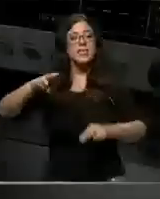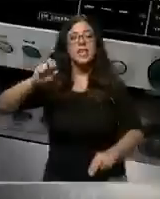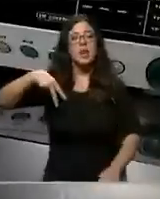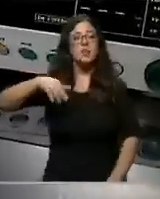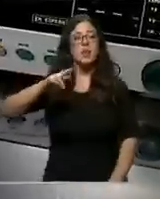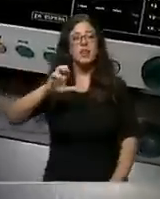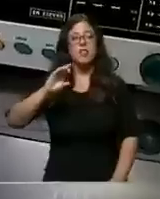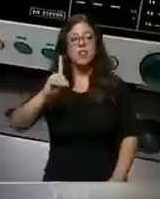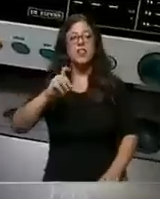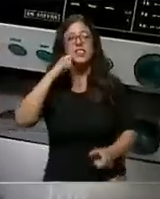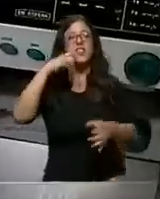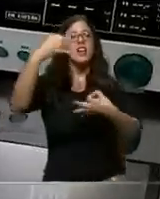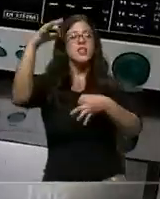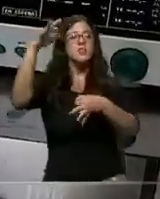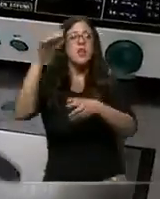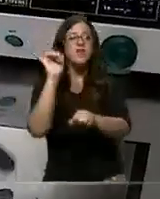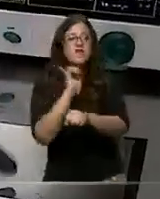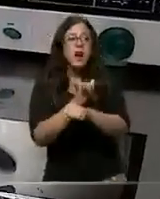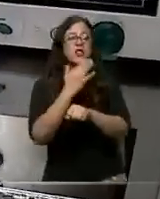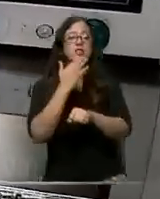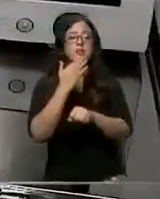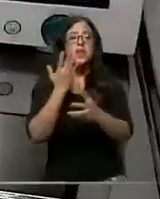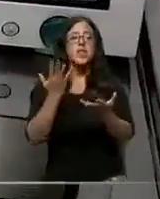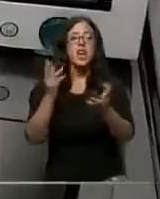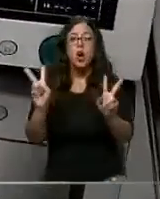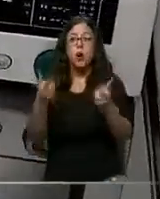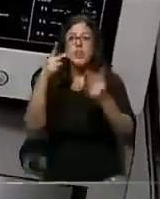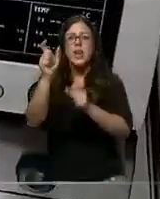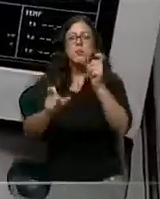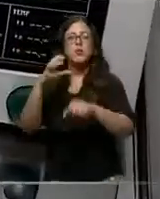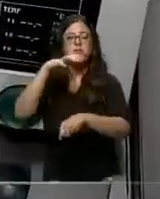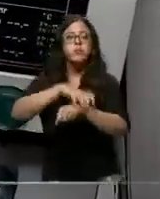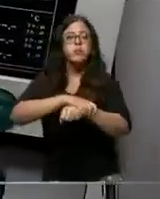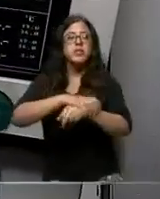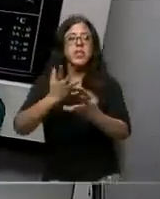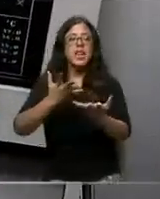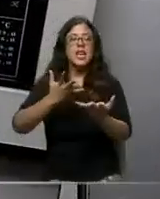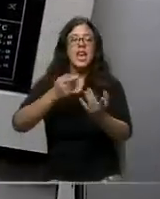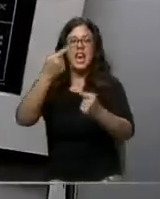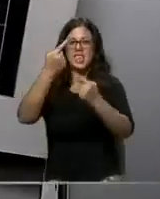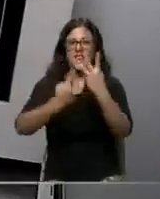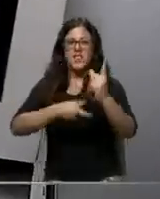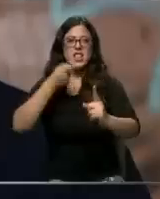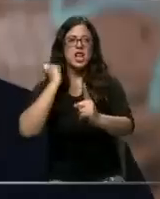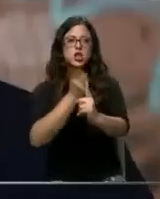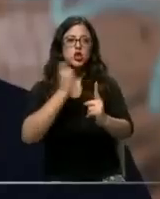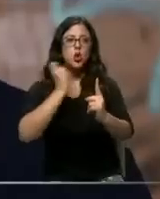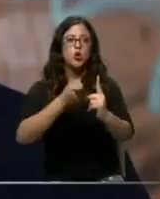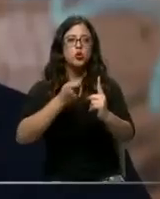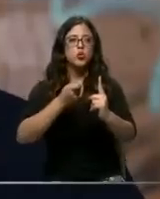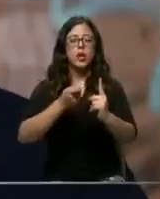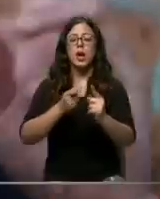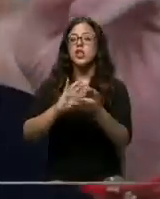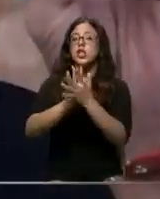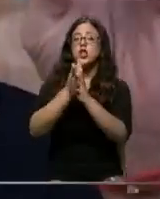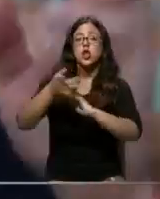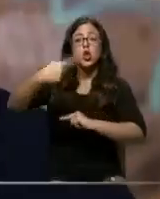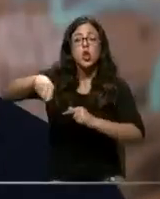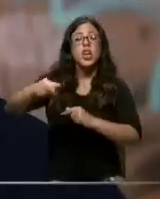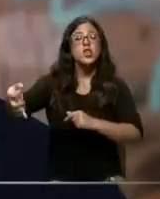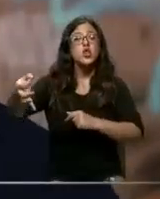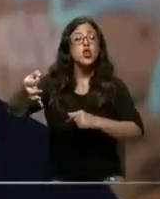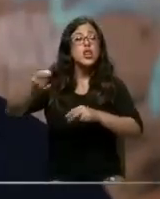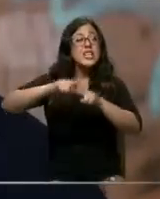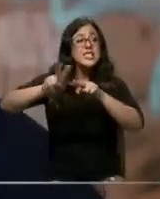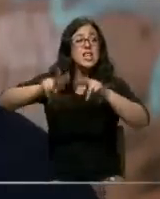entregar certificados incorrectos y mantener con vida a los detenidos para someterlos a distintas torturas. Todas estas cosas que ellos hicieron